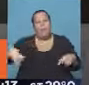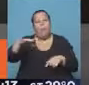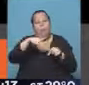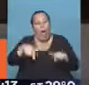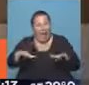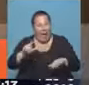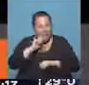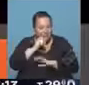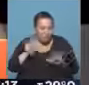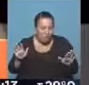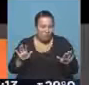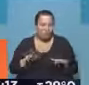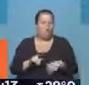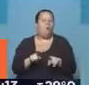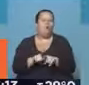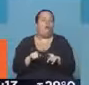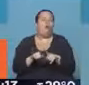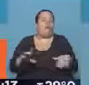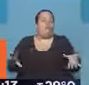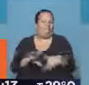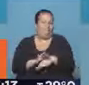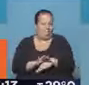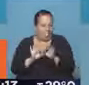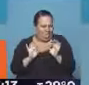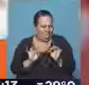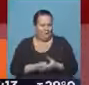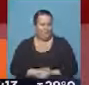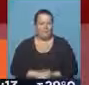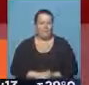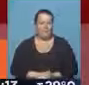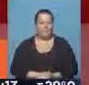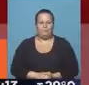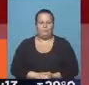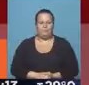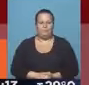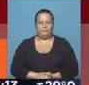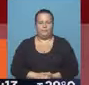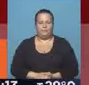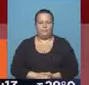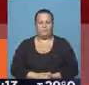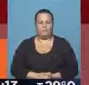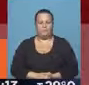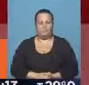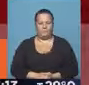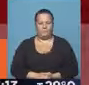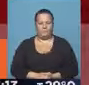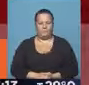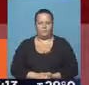esta, es como un complemento ideal.